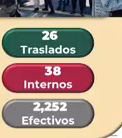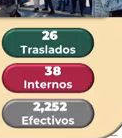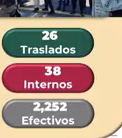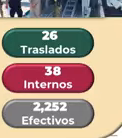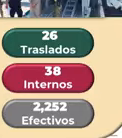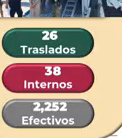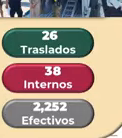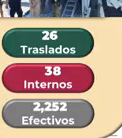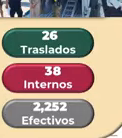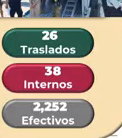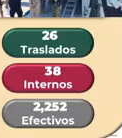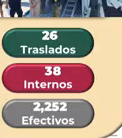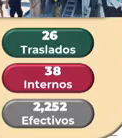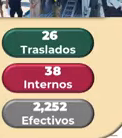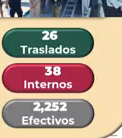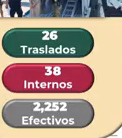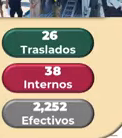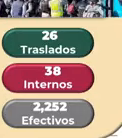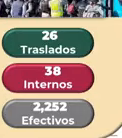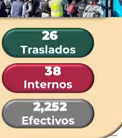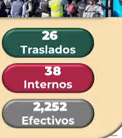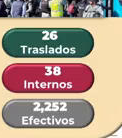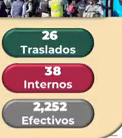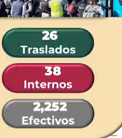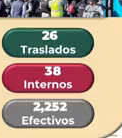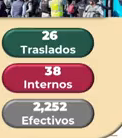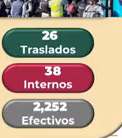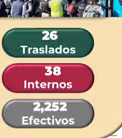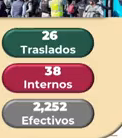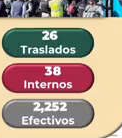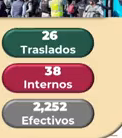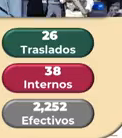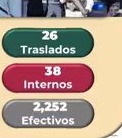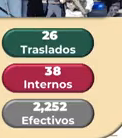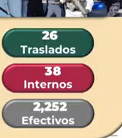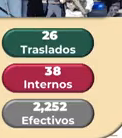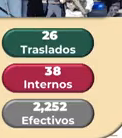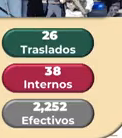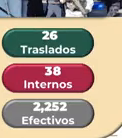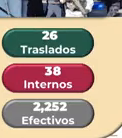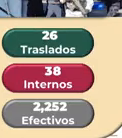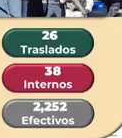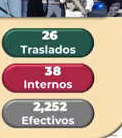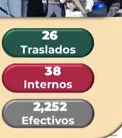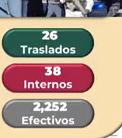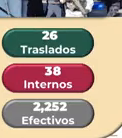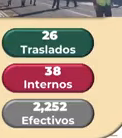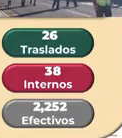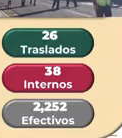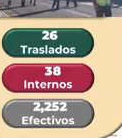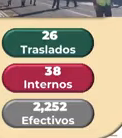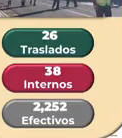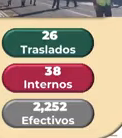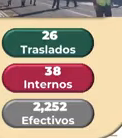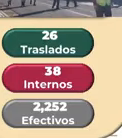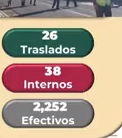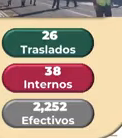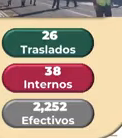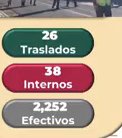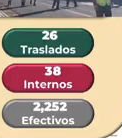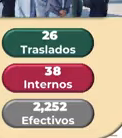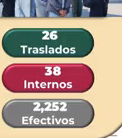de internos a diferentes reclusorios fueron 26 operaciones, trasladando 38